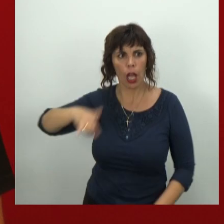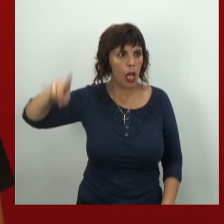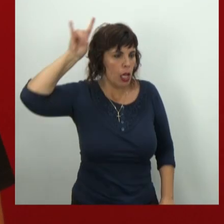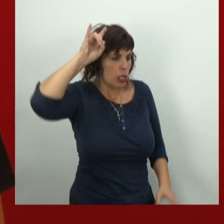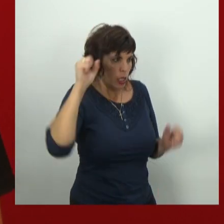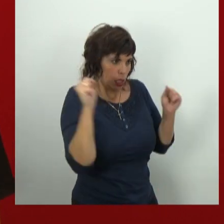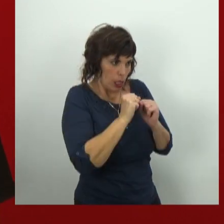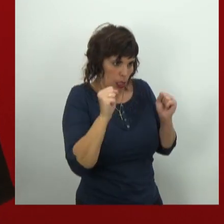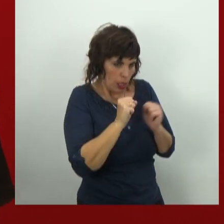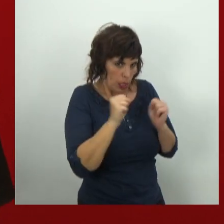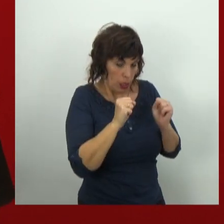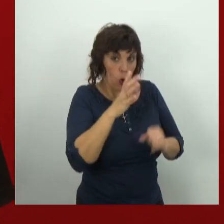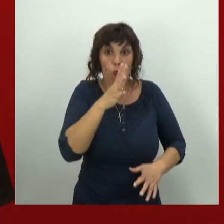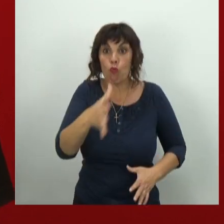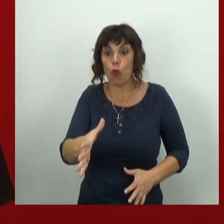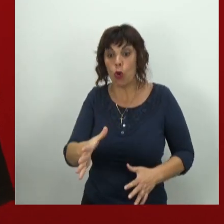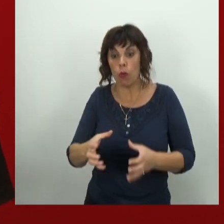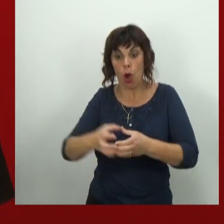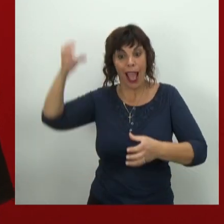Porque la venida del reino de Dios